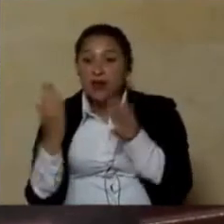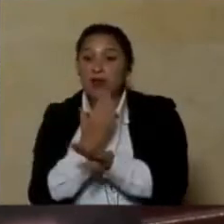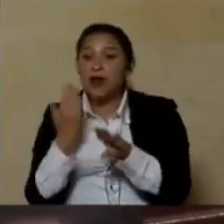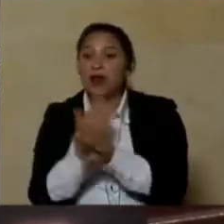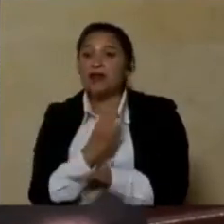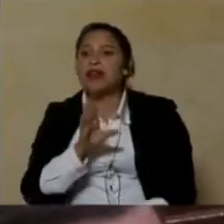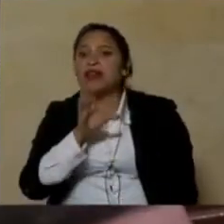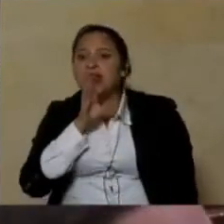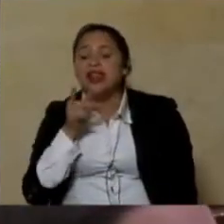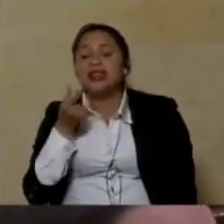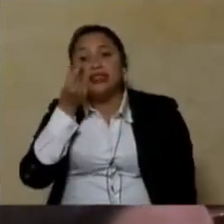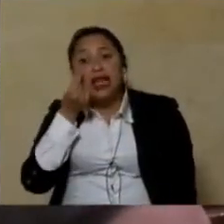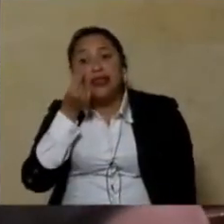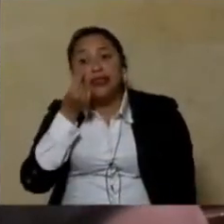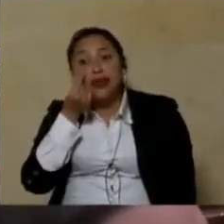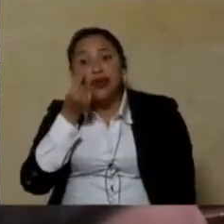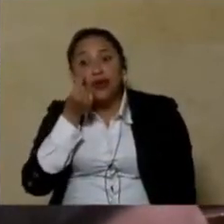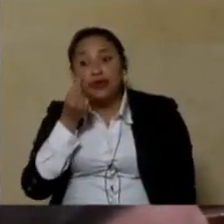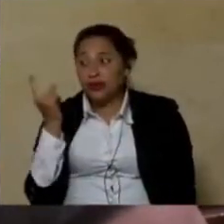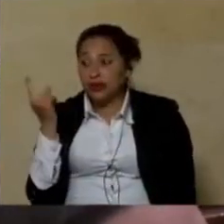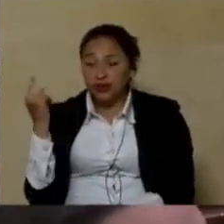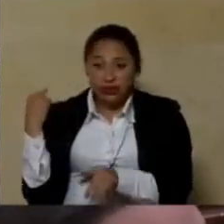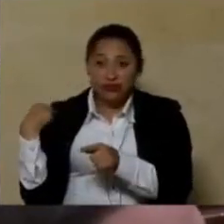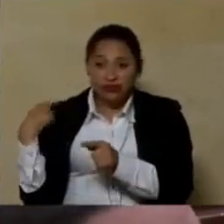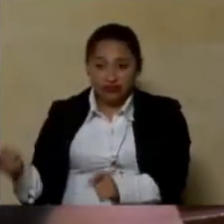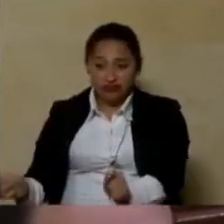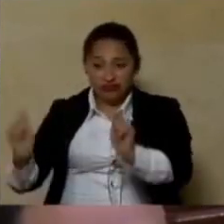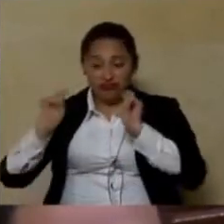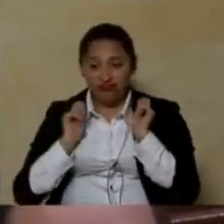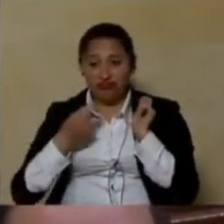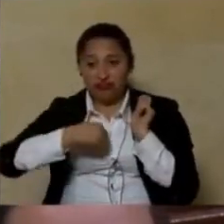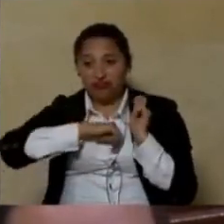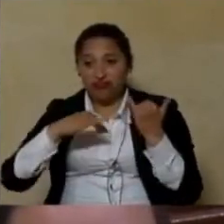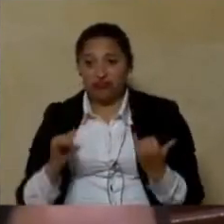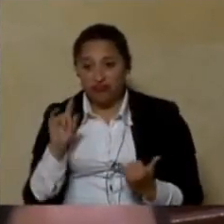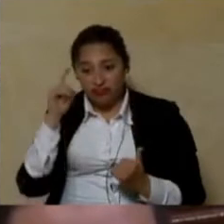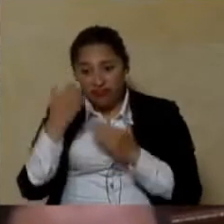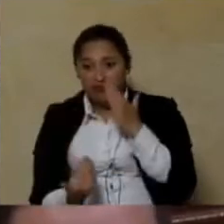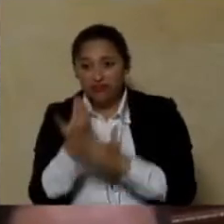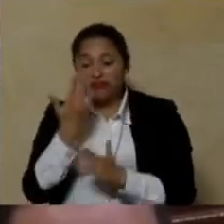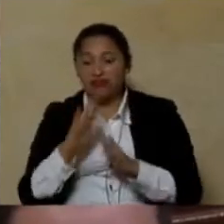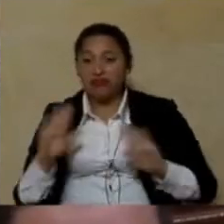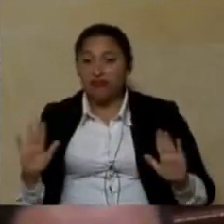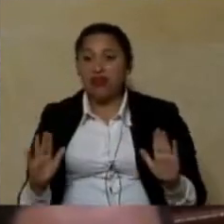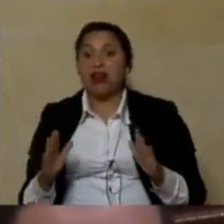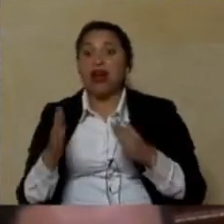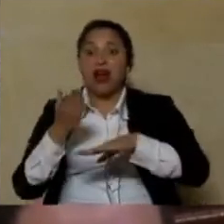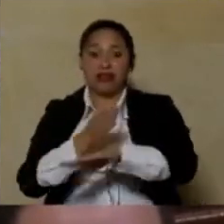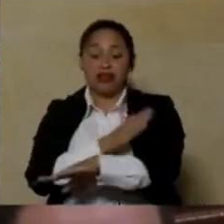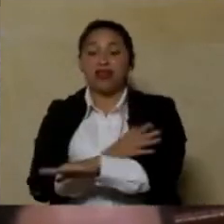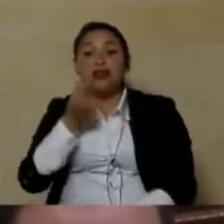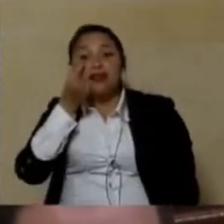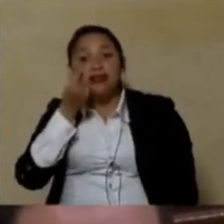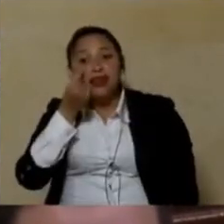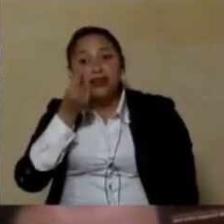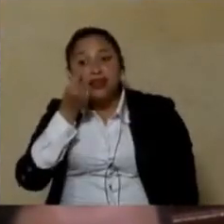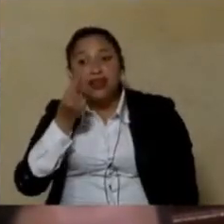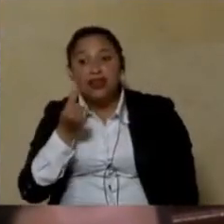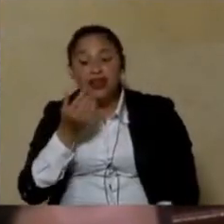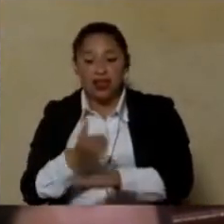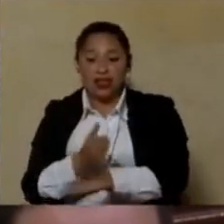Juan Manuel Santos. Es que la política antidroga de este país, Juan Manuel Santos se la dejó al